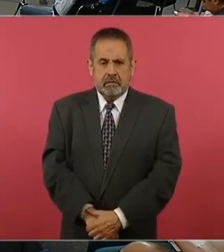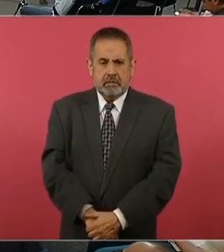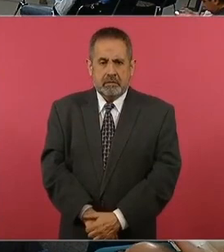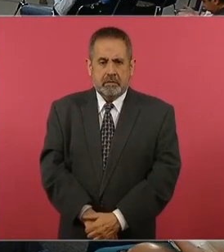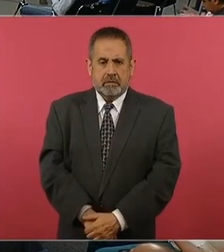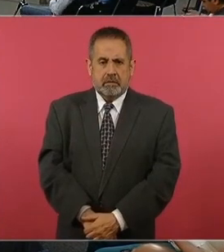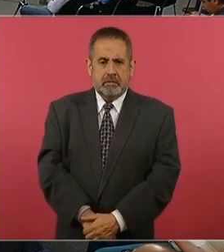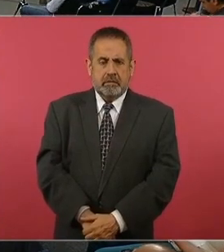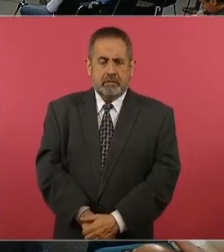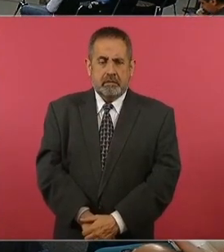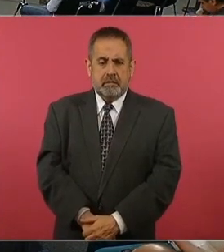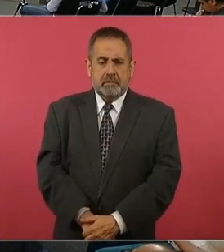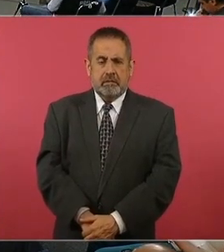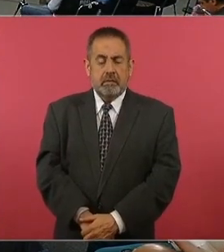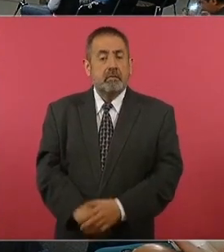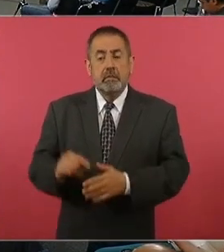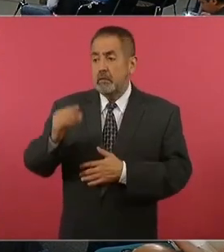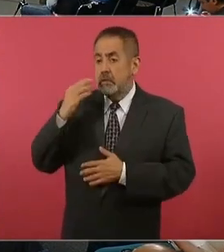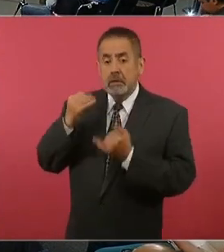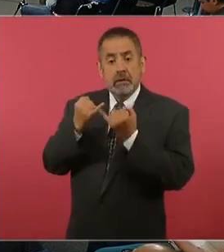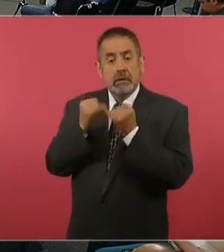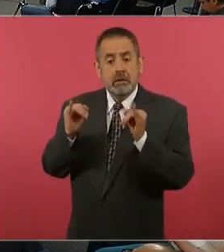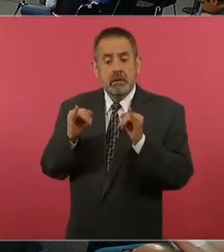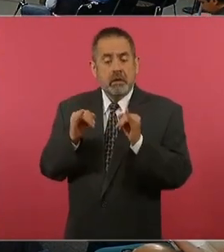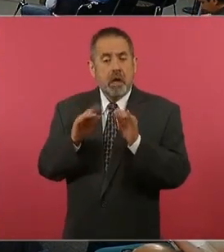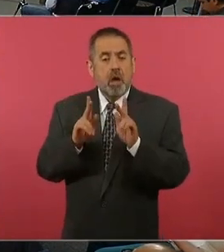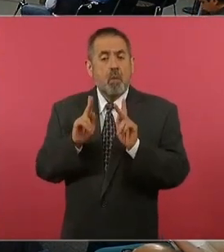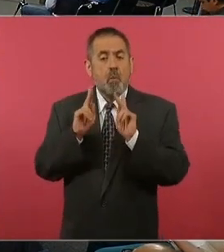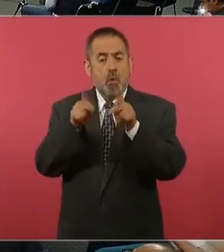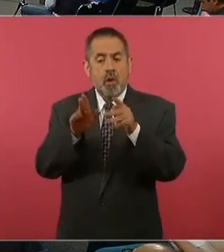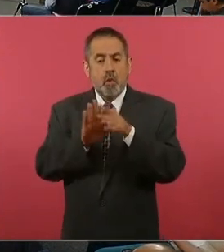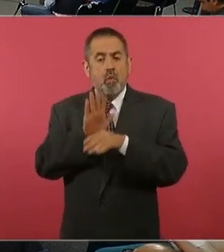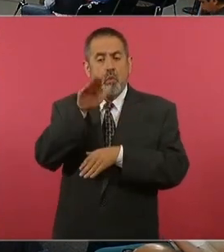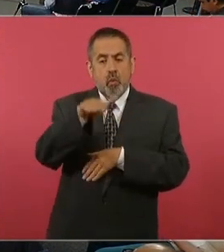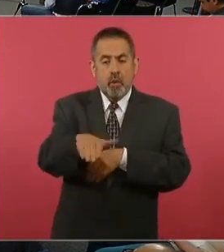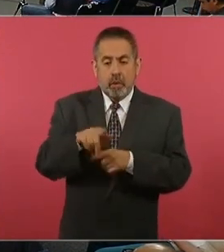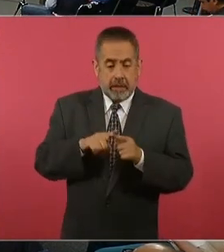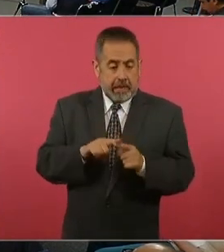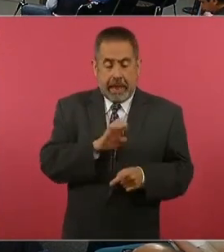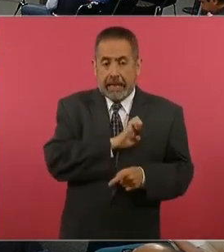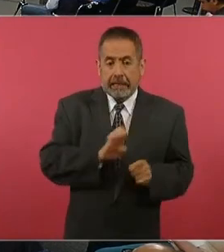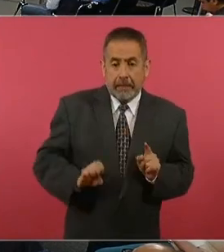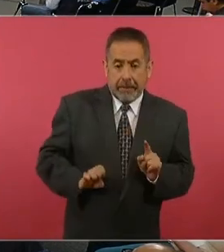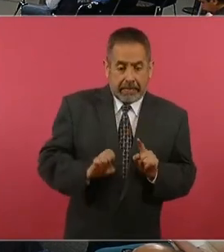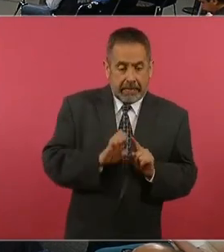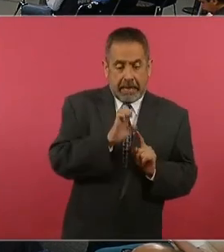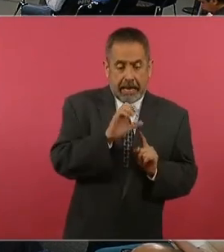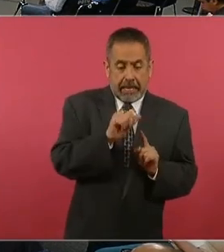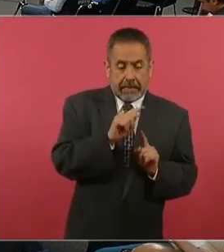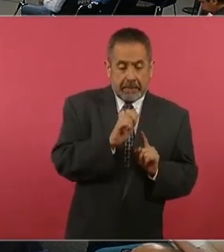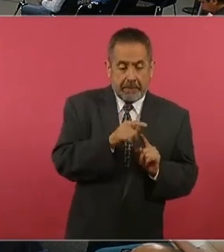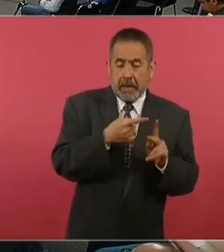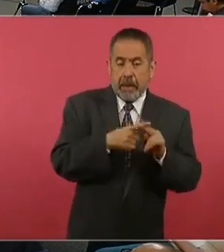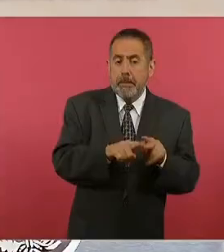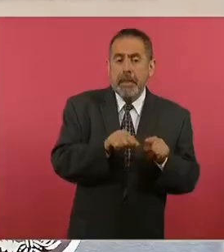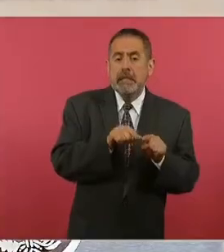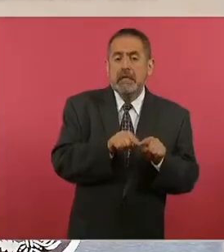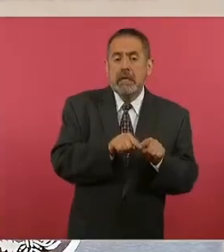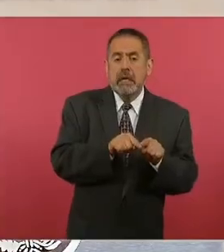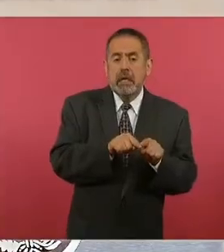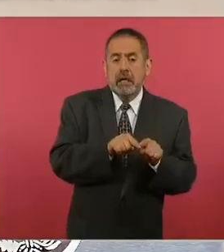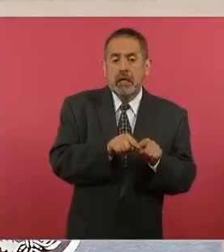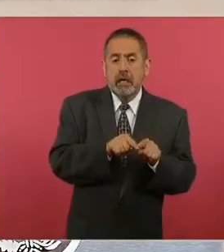Sí, el que inauguramos fue un viaducto que sale de Catepec, ahí donde empieza